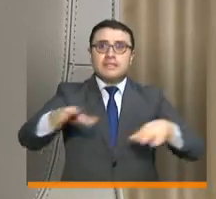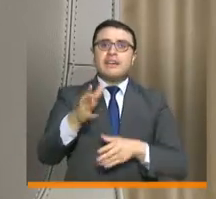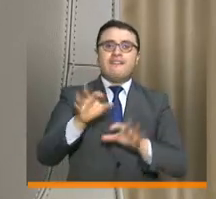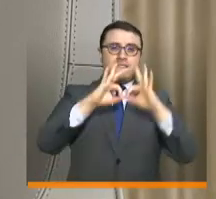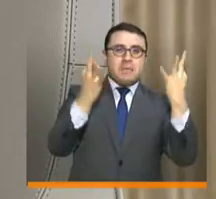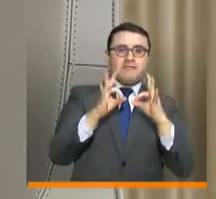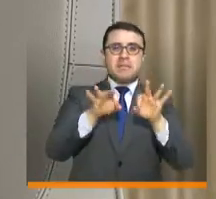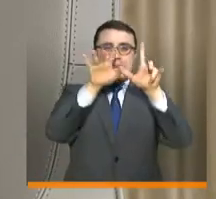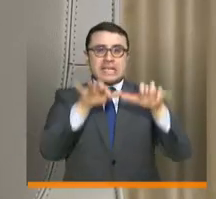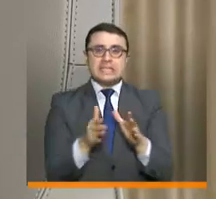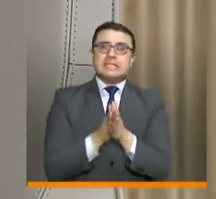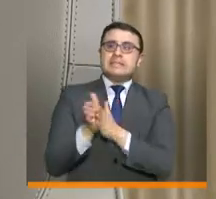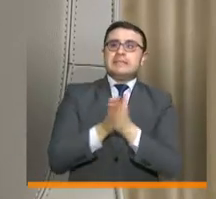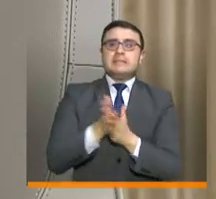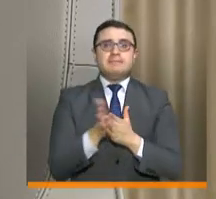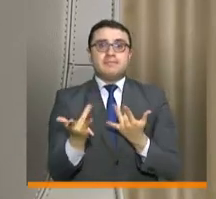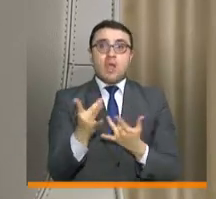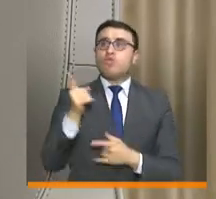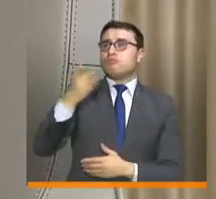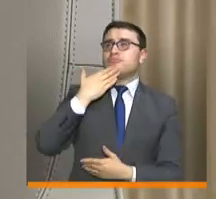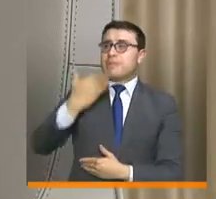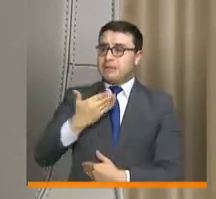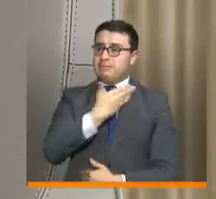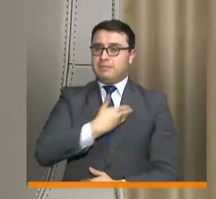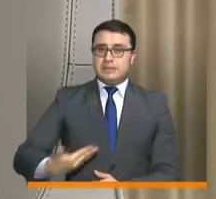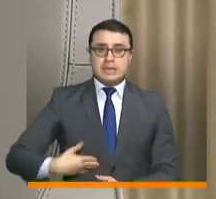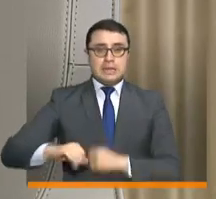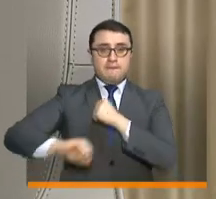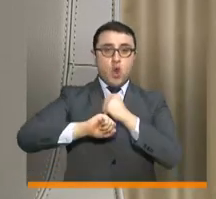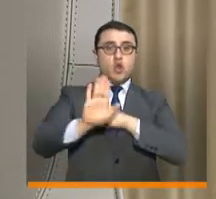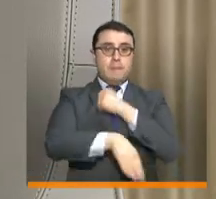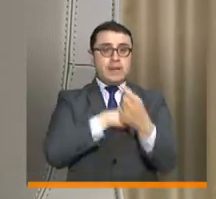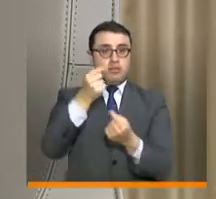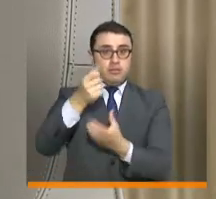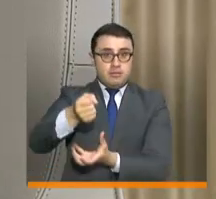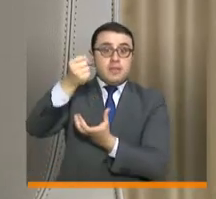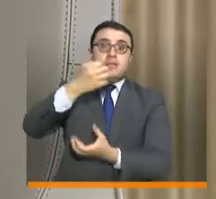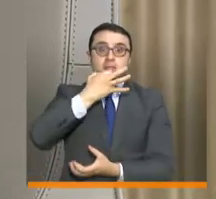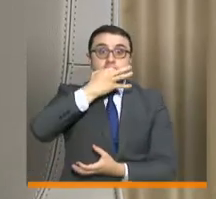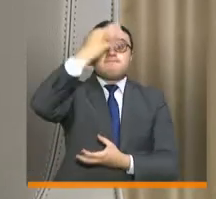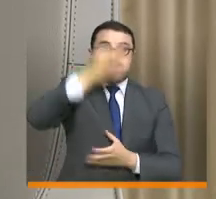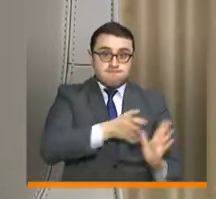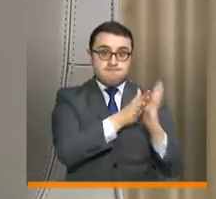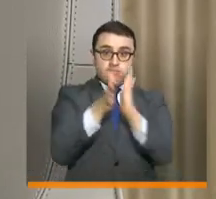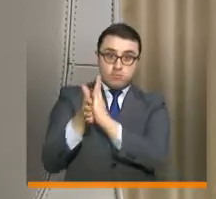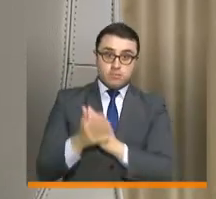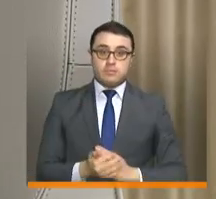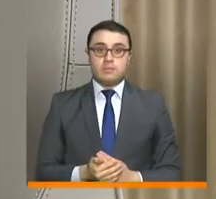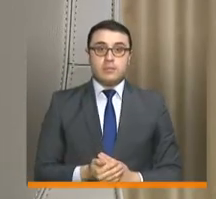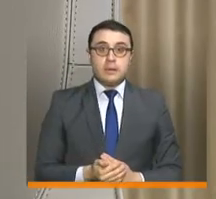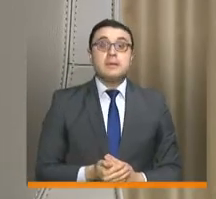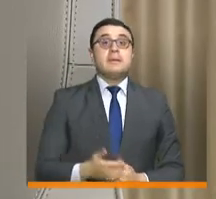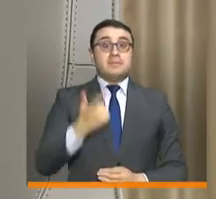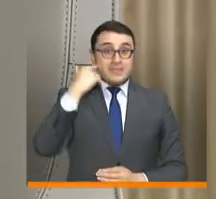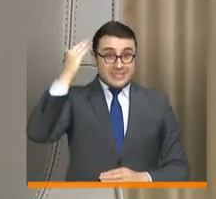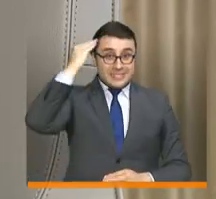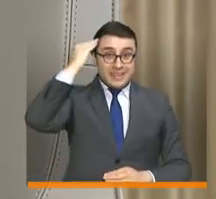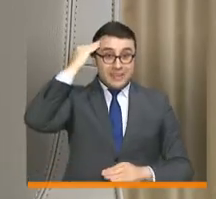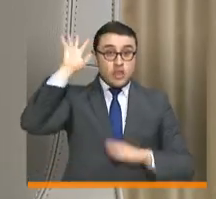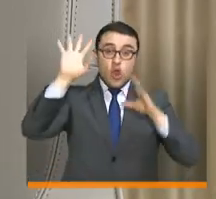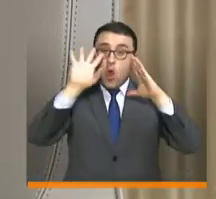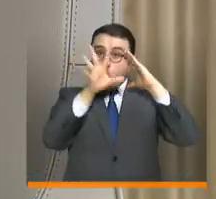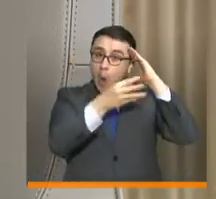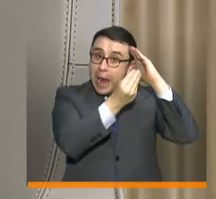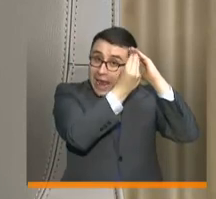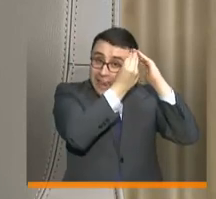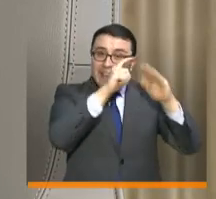y las secretarías y que, como siempre, gracias a su apoyo y al Ministerio de Hacienda, se hace realidad. Recuerden que nosotros tenemos las pruebas del ICFES, las pruebas del